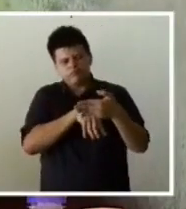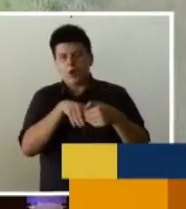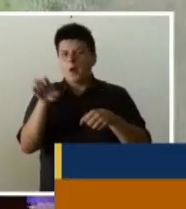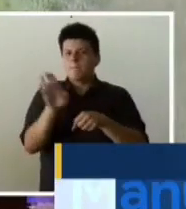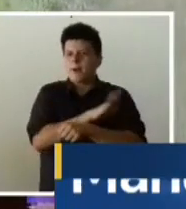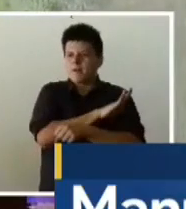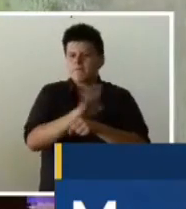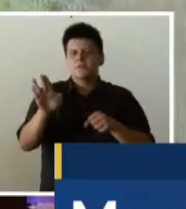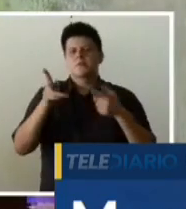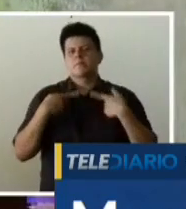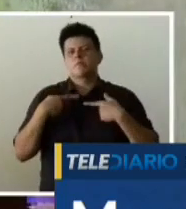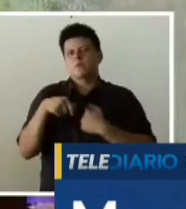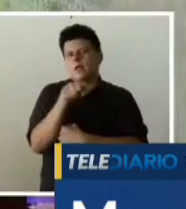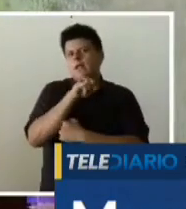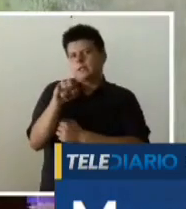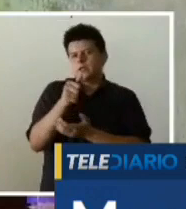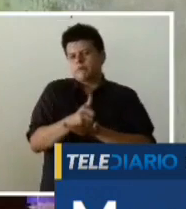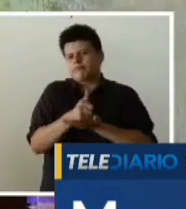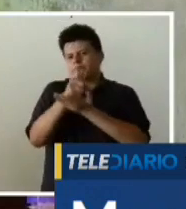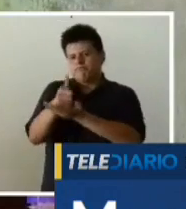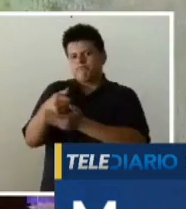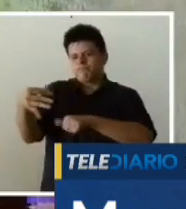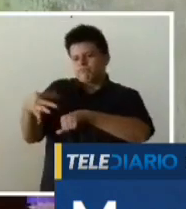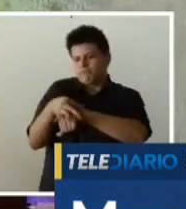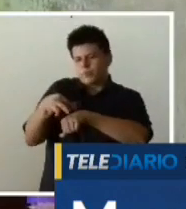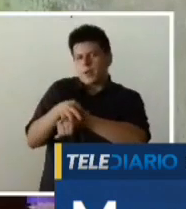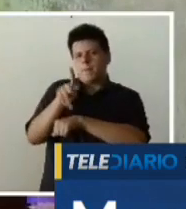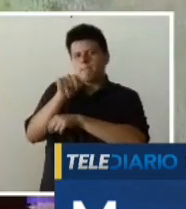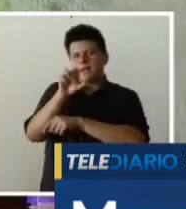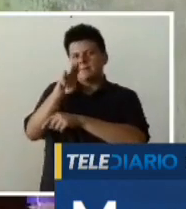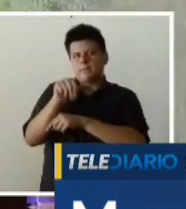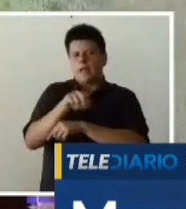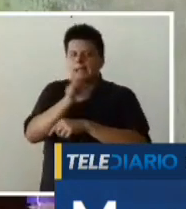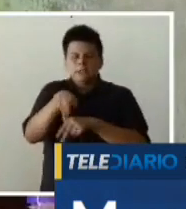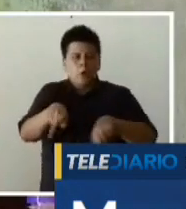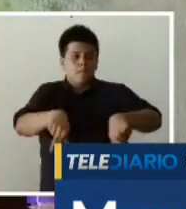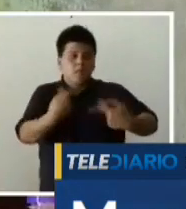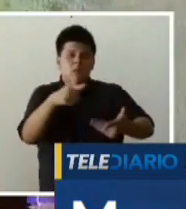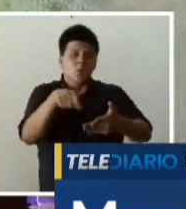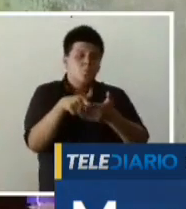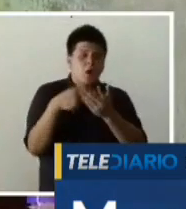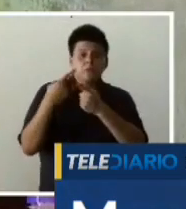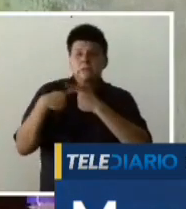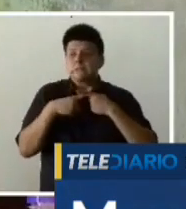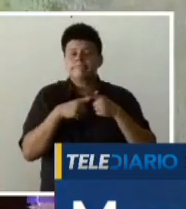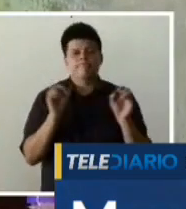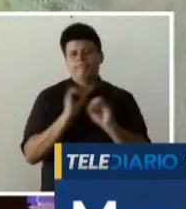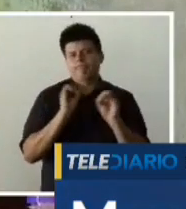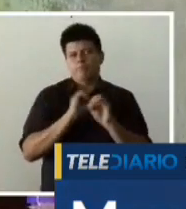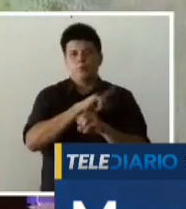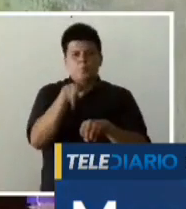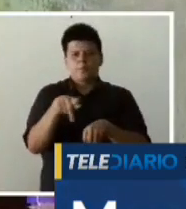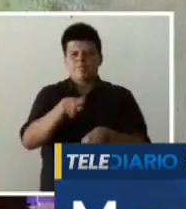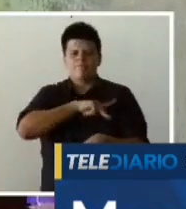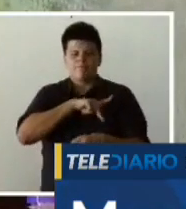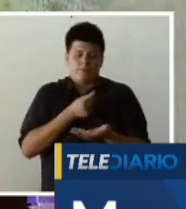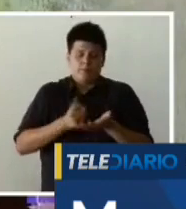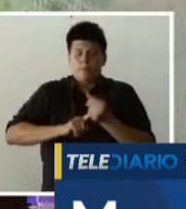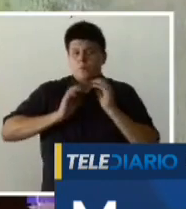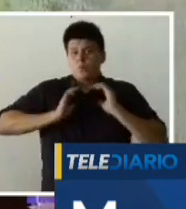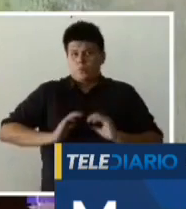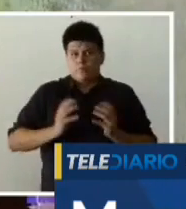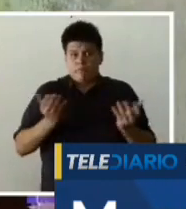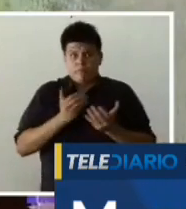no se fabrica en un laboratorio, no se vende en una farmacia, no se consigue en ninguna parte más que ustedes lo tienen. Y los anticuerpos se